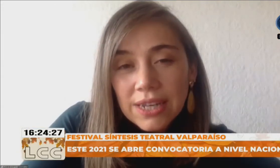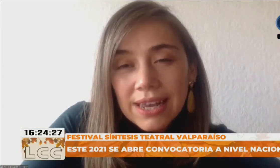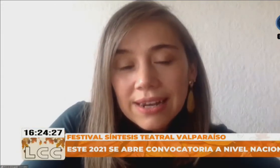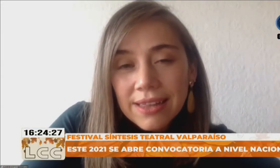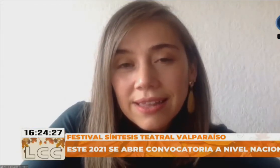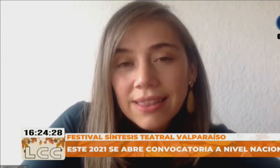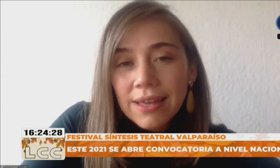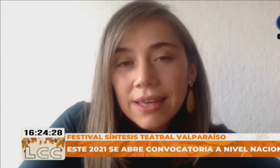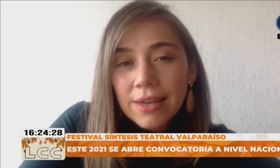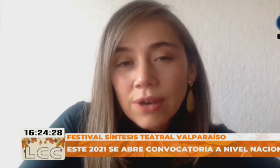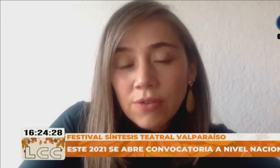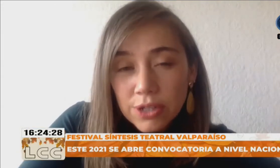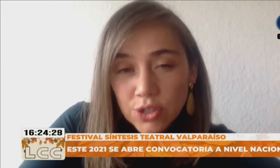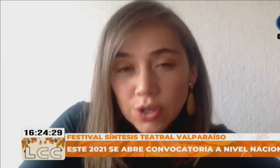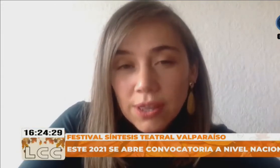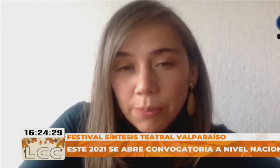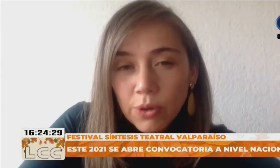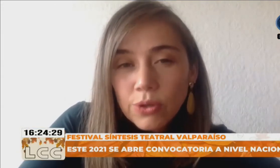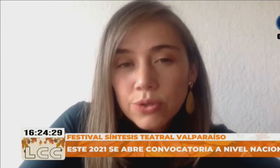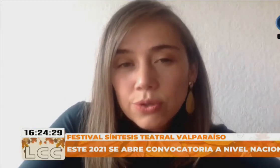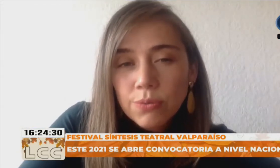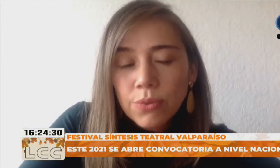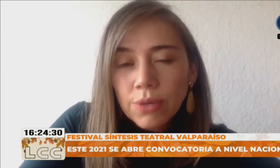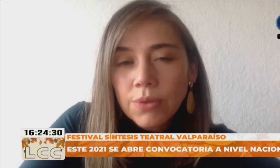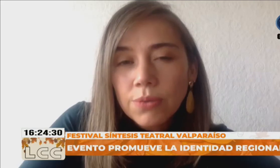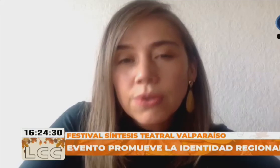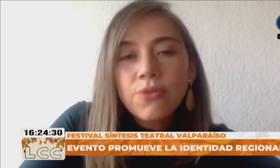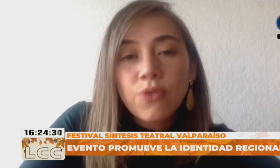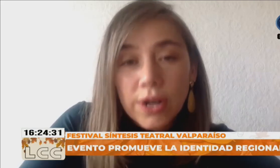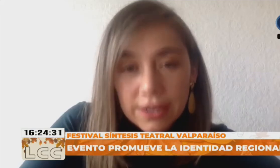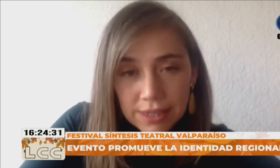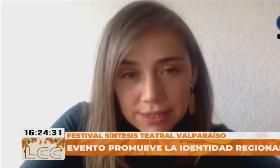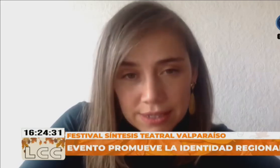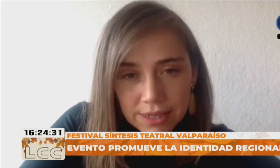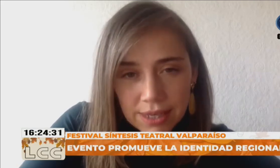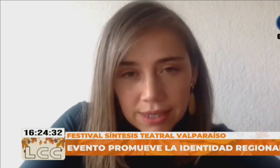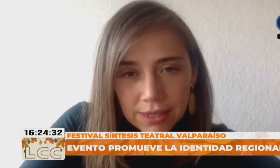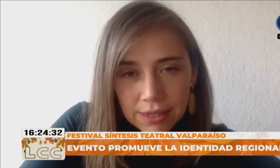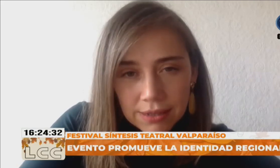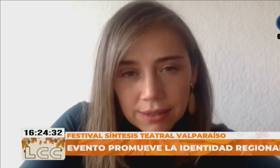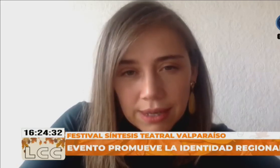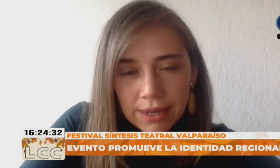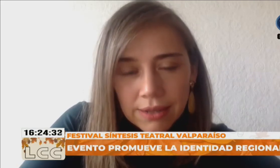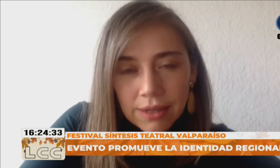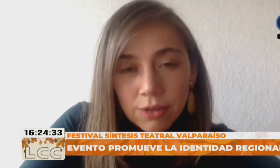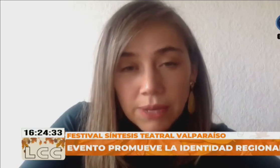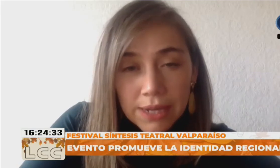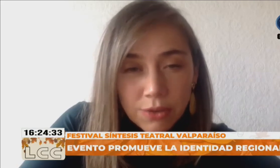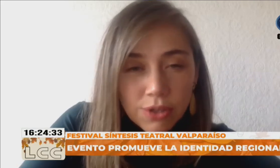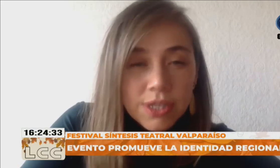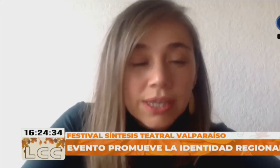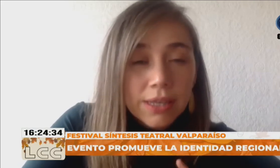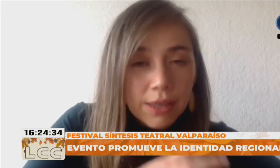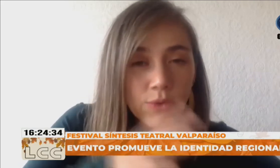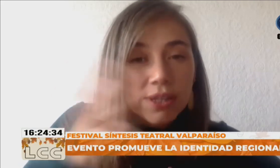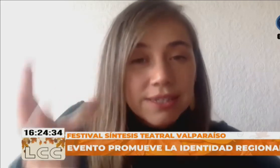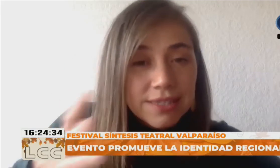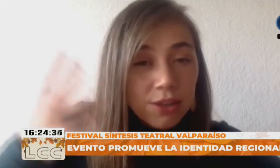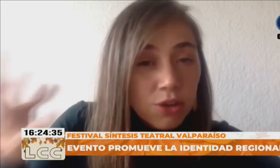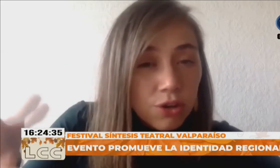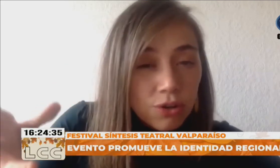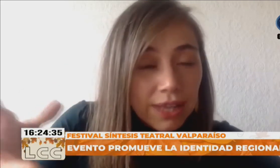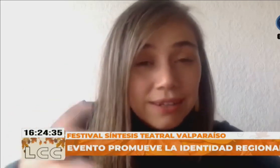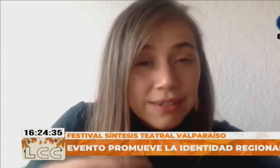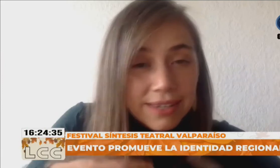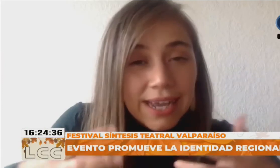donde las redes de colaboración y de apoyo son muy, muy, muy fuertes. El 2014, que hubo este